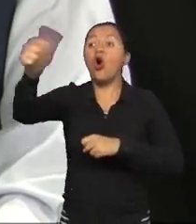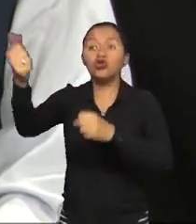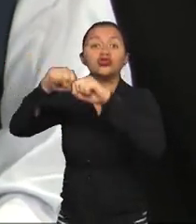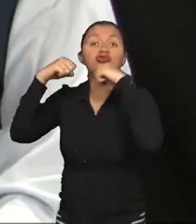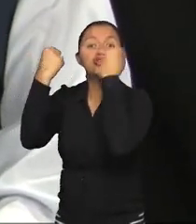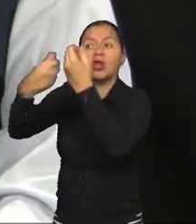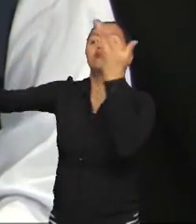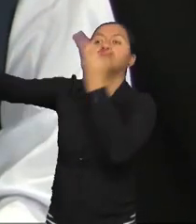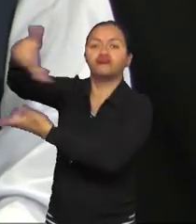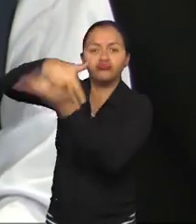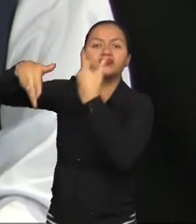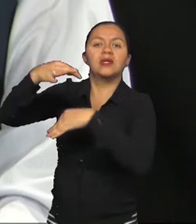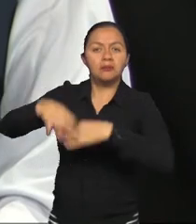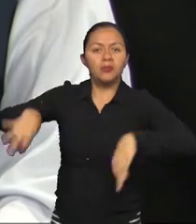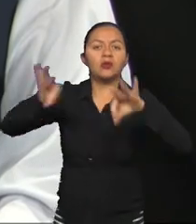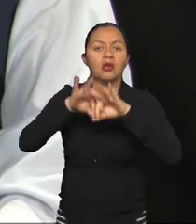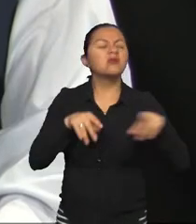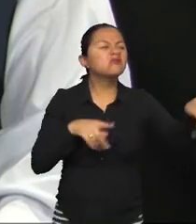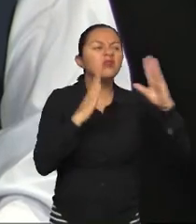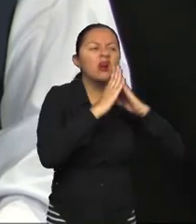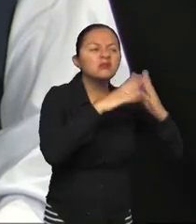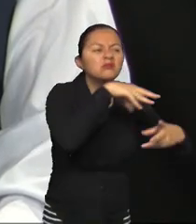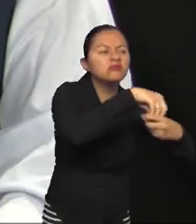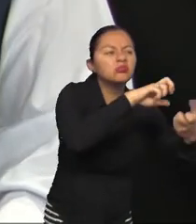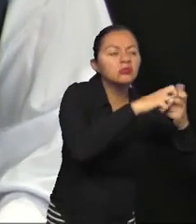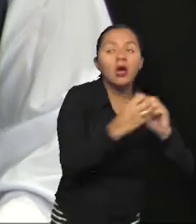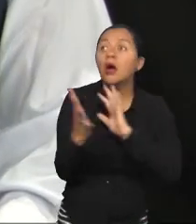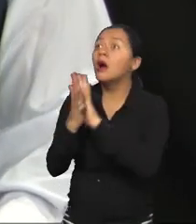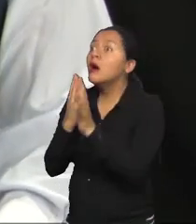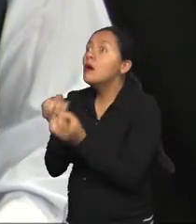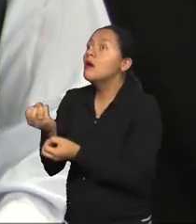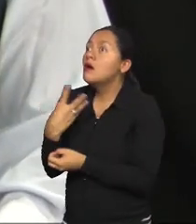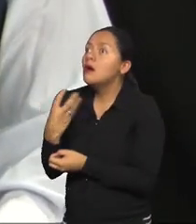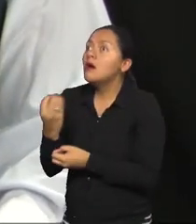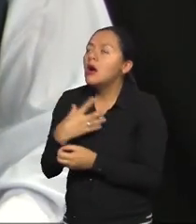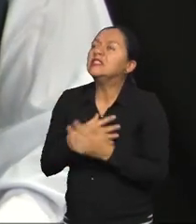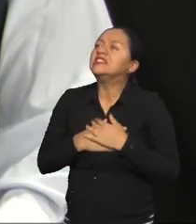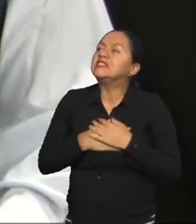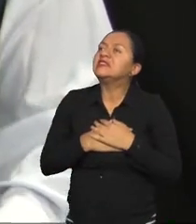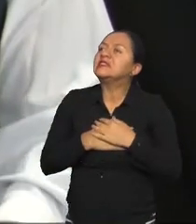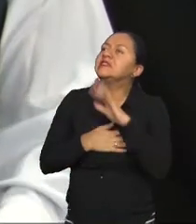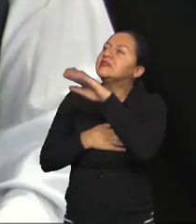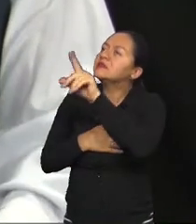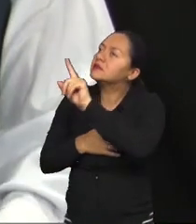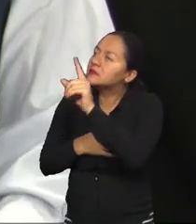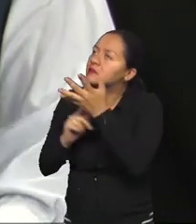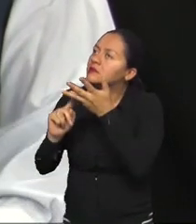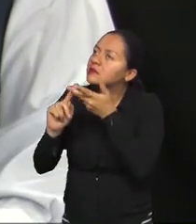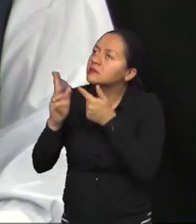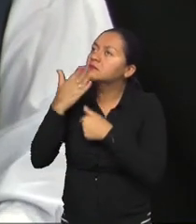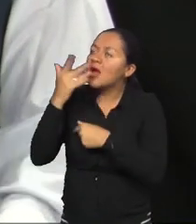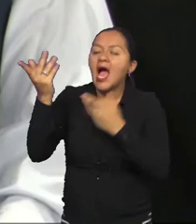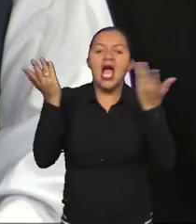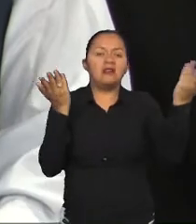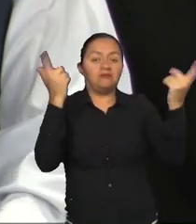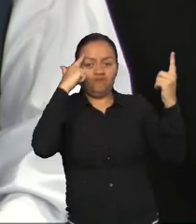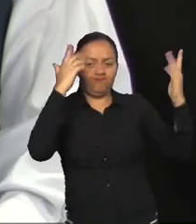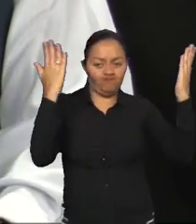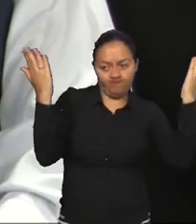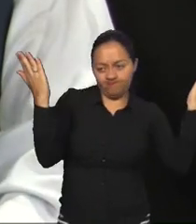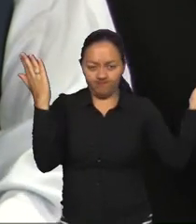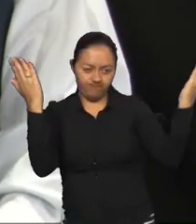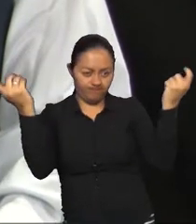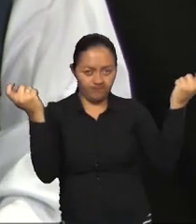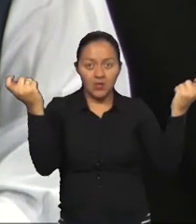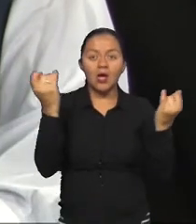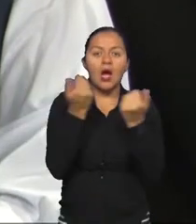escuchen lo que pasa en la casa para que puedan decirles, eso no está bien, y tengan una opción. Generar opciones y autonomía